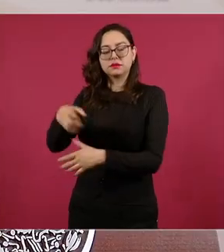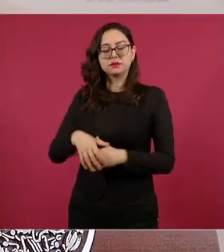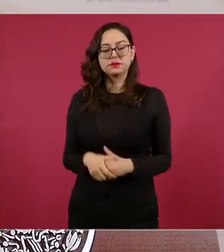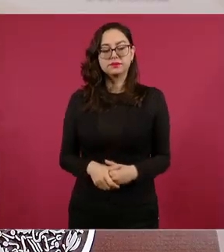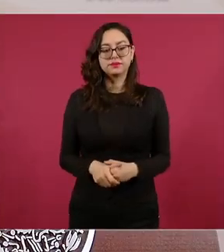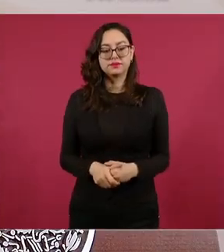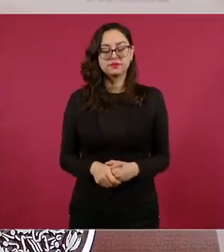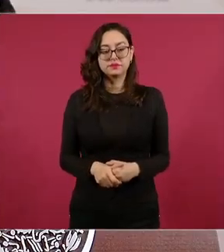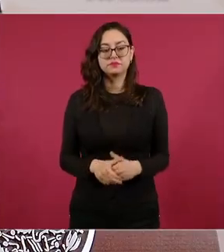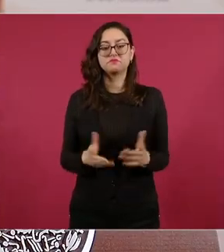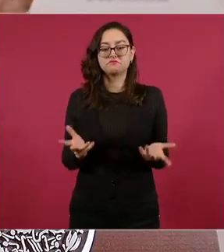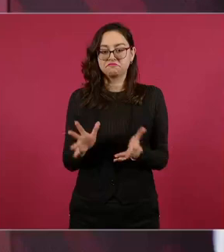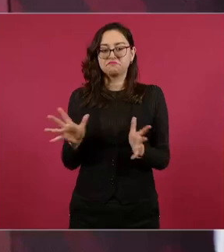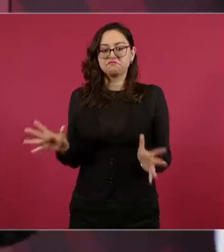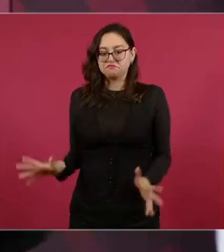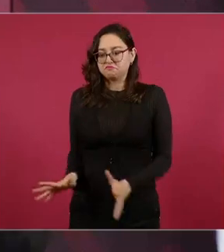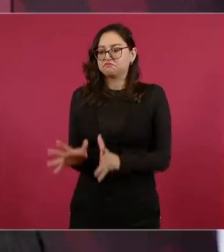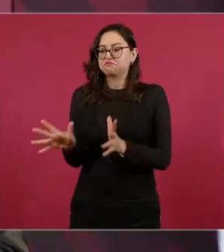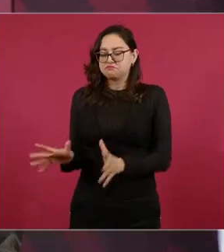Ahí va.